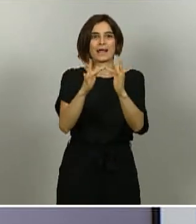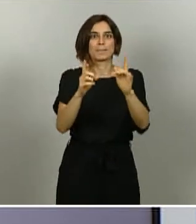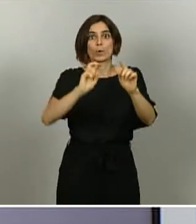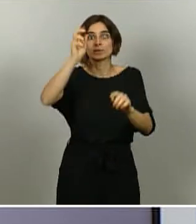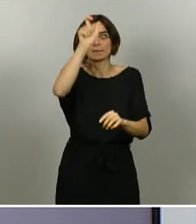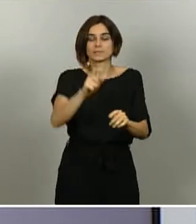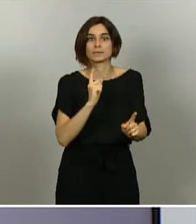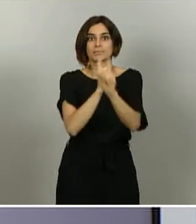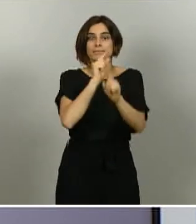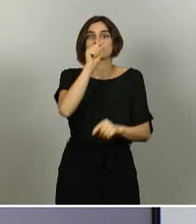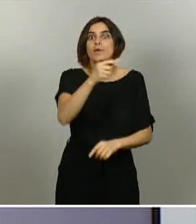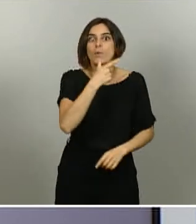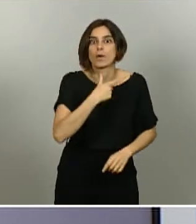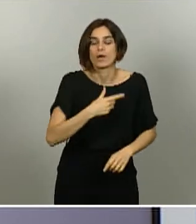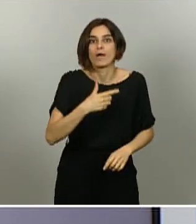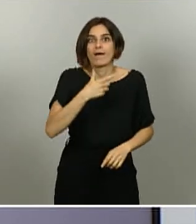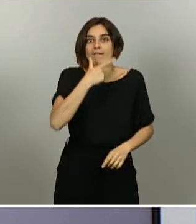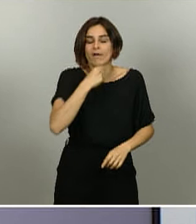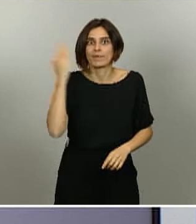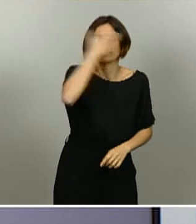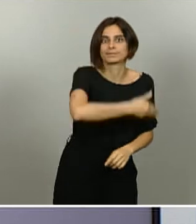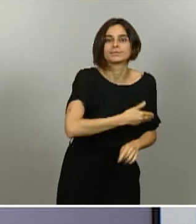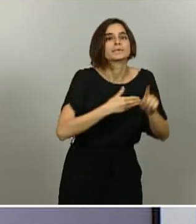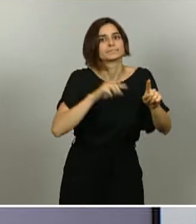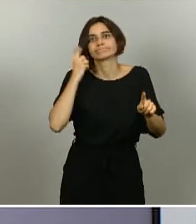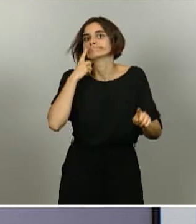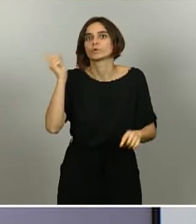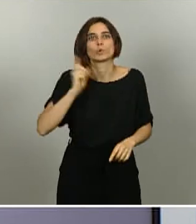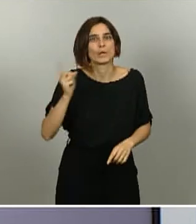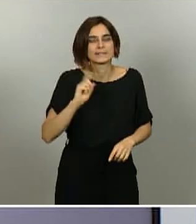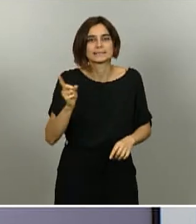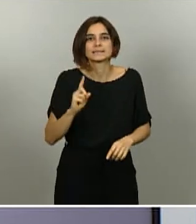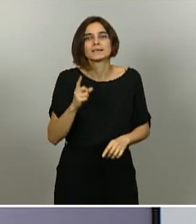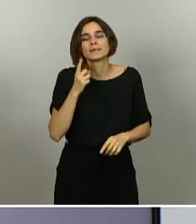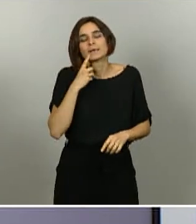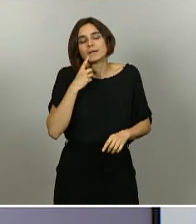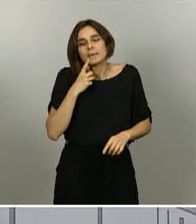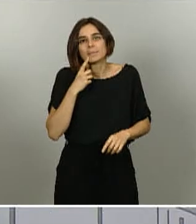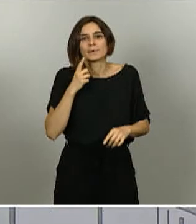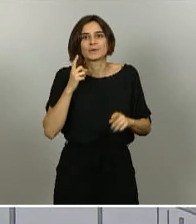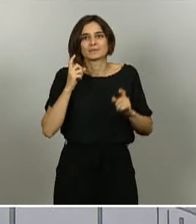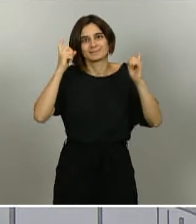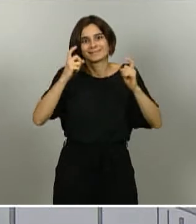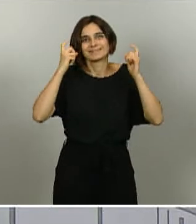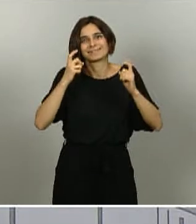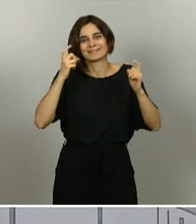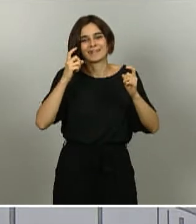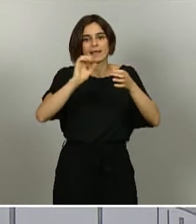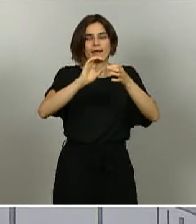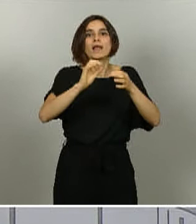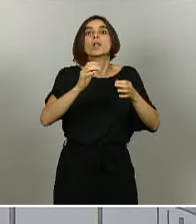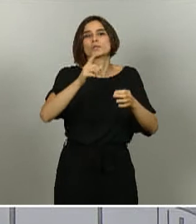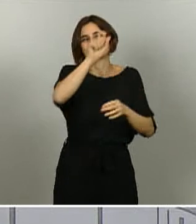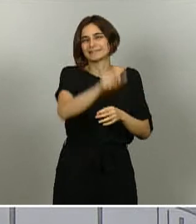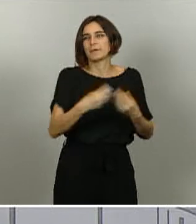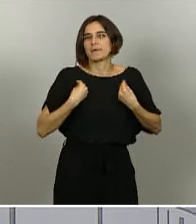se escape alguno, deberían de ser capaces de identificarlos y se les da un seguimiento adecuado. Estas herramientas de detección precoz de